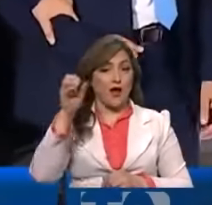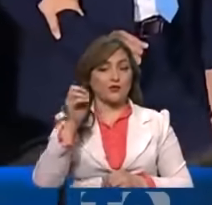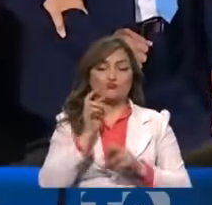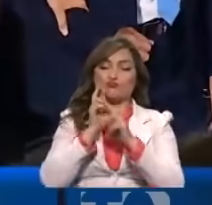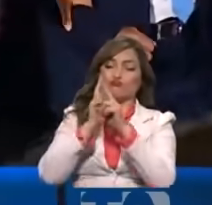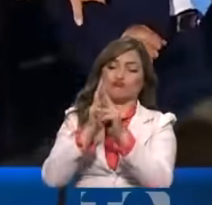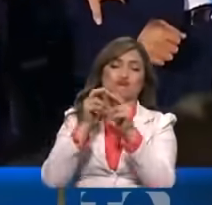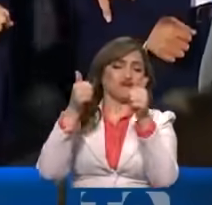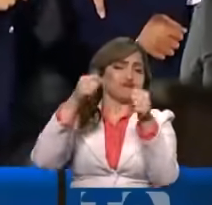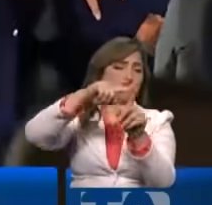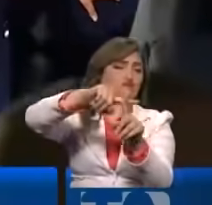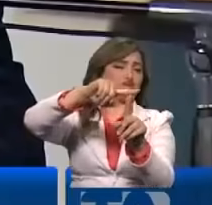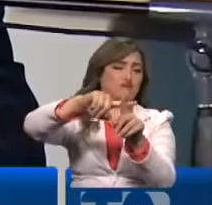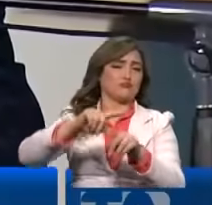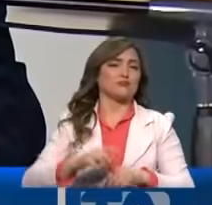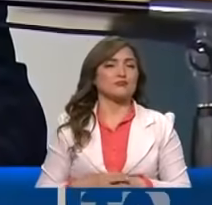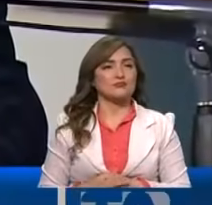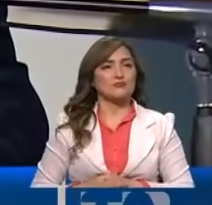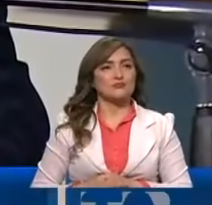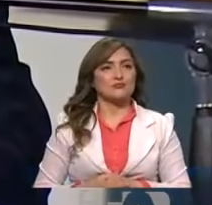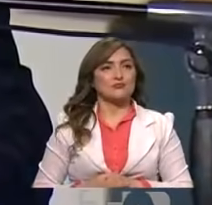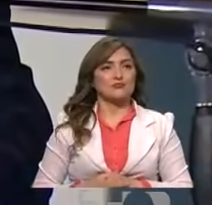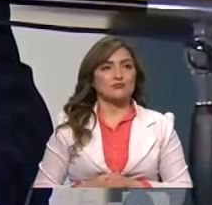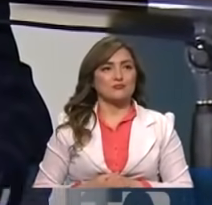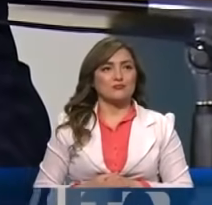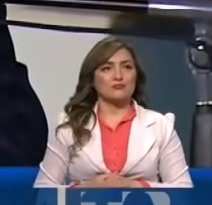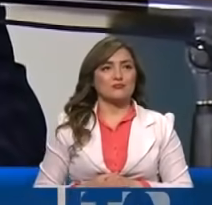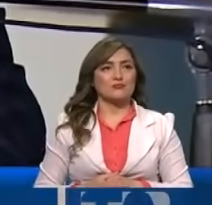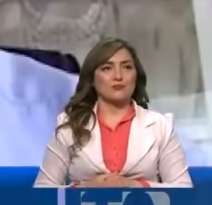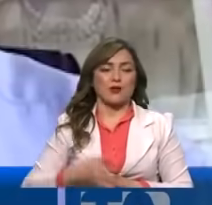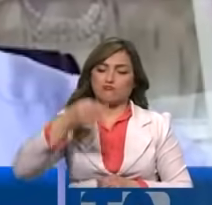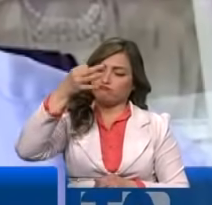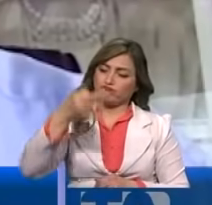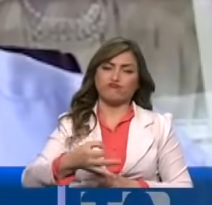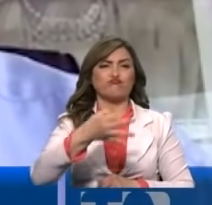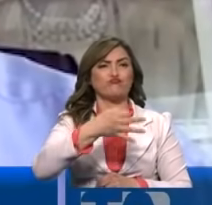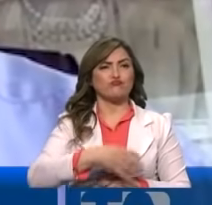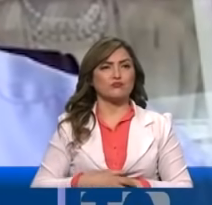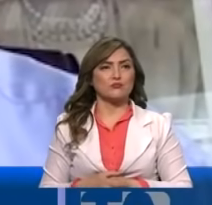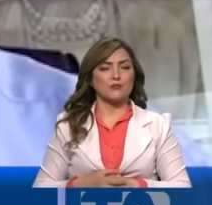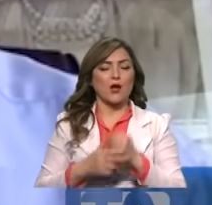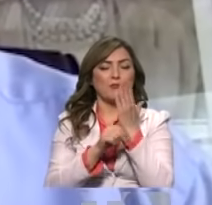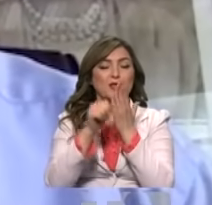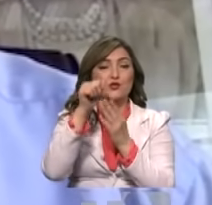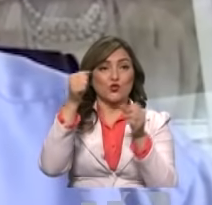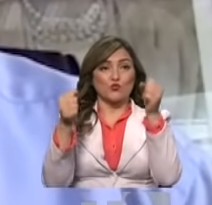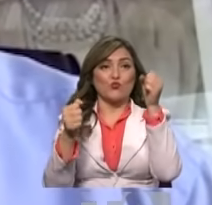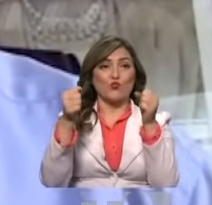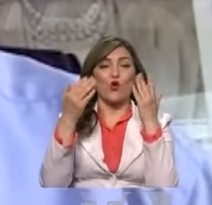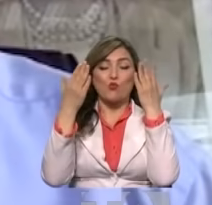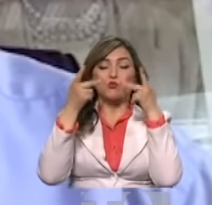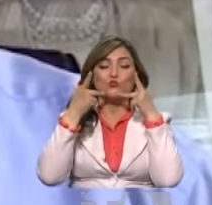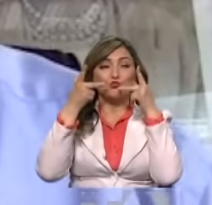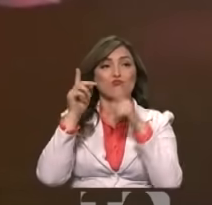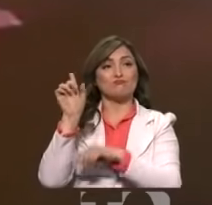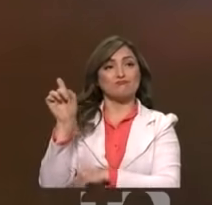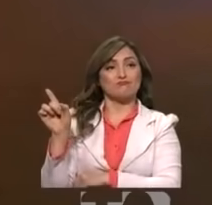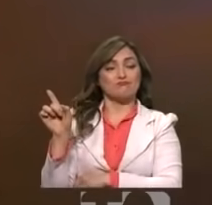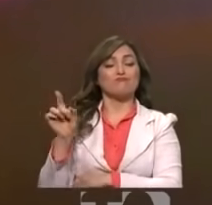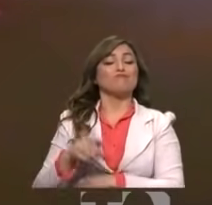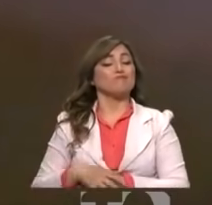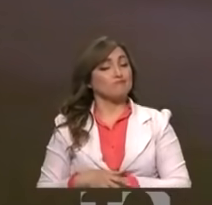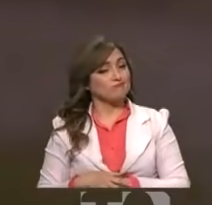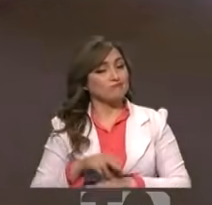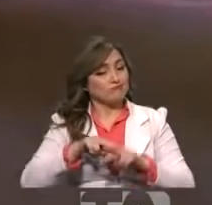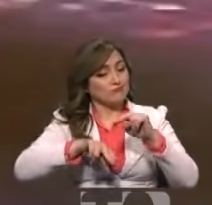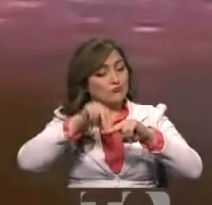del presidente Guillermo Lasso. Lo vamos a hacer realidad. El ministro de Transporte y Obras Públicas, Marcelo Cabrera, dice que